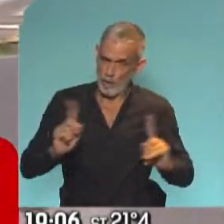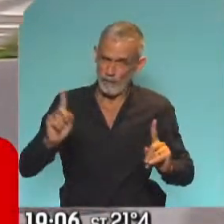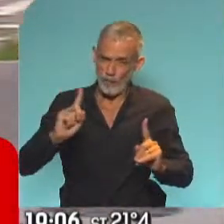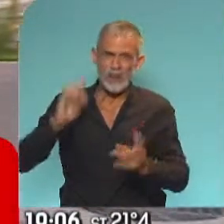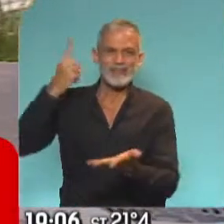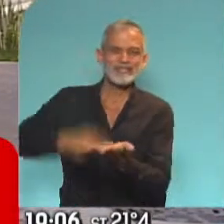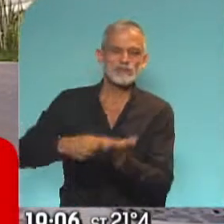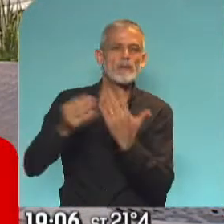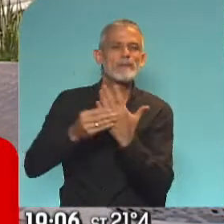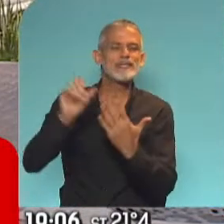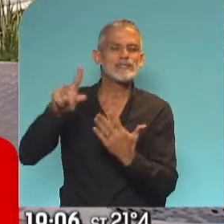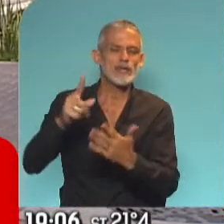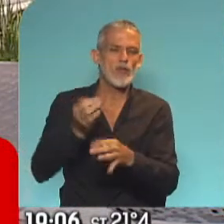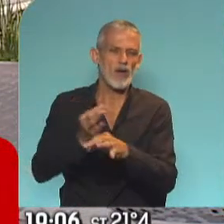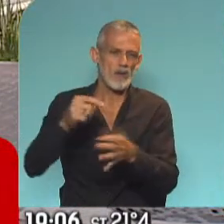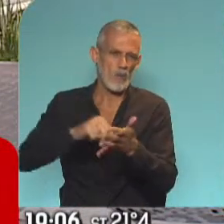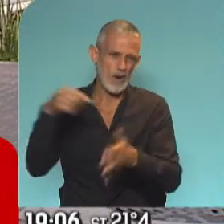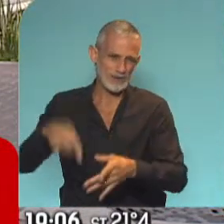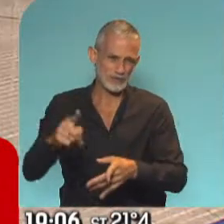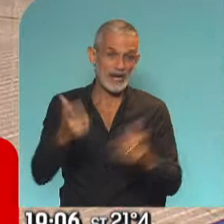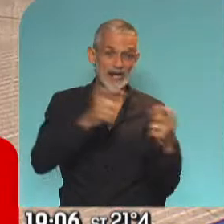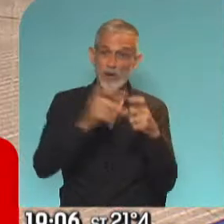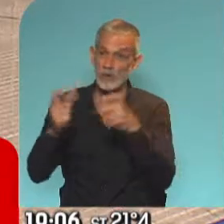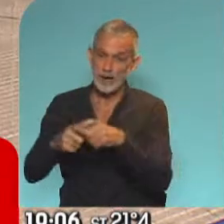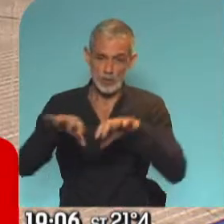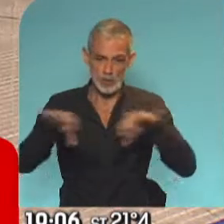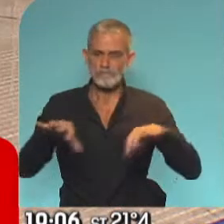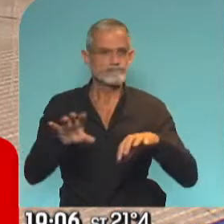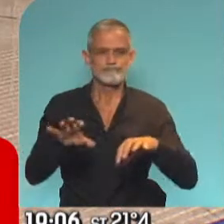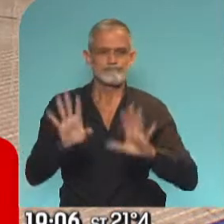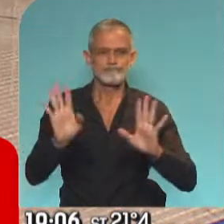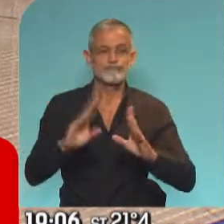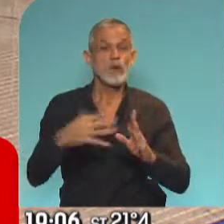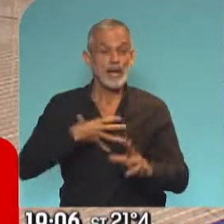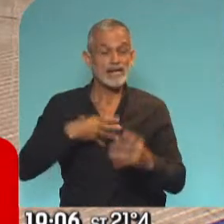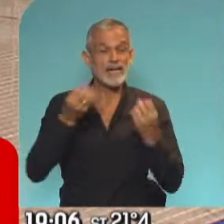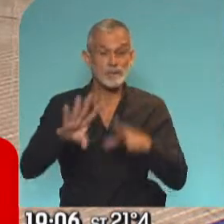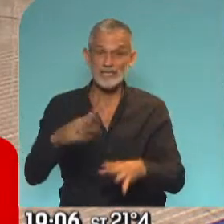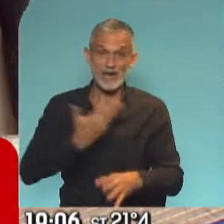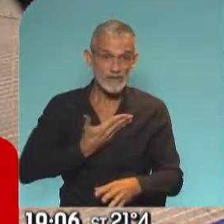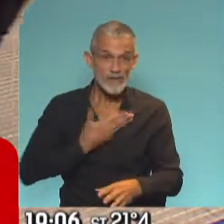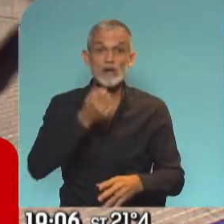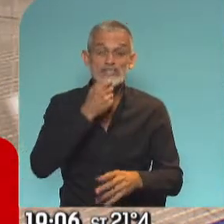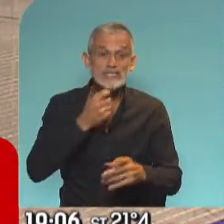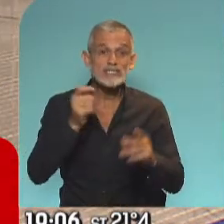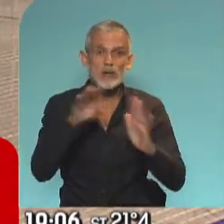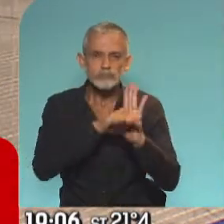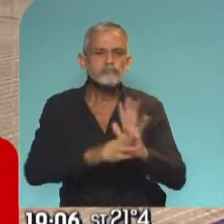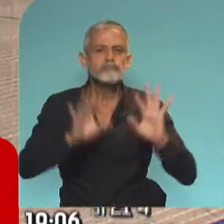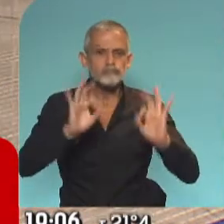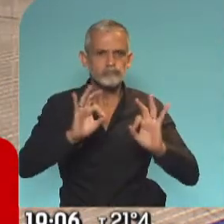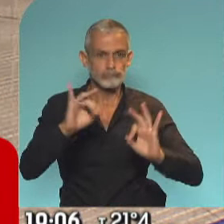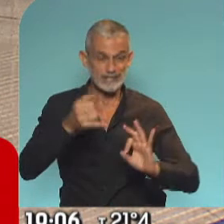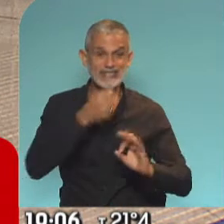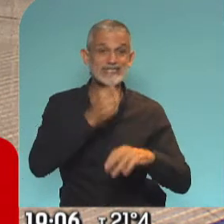de Educación porteño de dividir la reunión en dos, opinaron que las clases comenzarán en febrero si las condiciones sanitarias están dadas y si baja